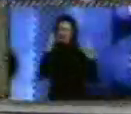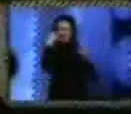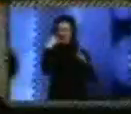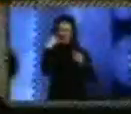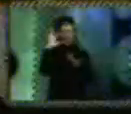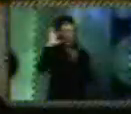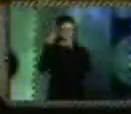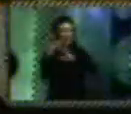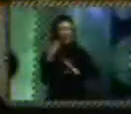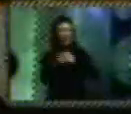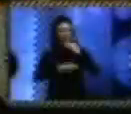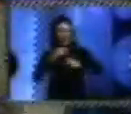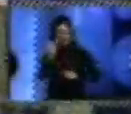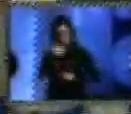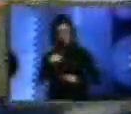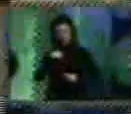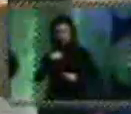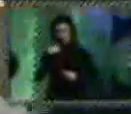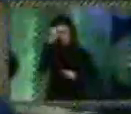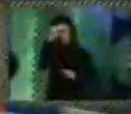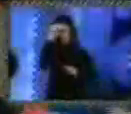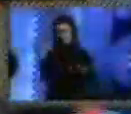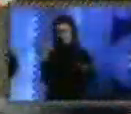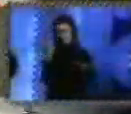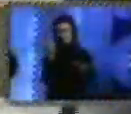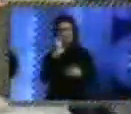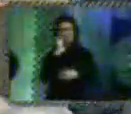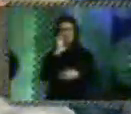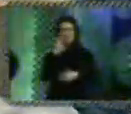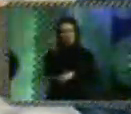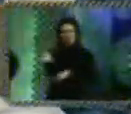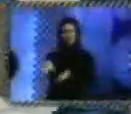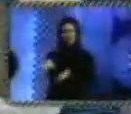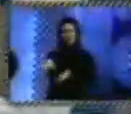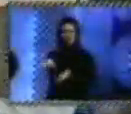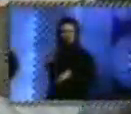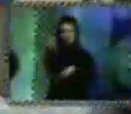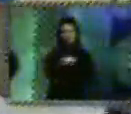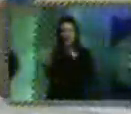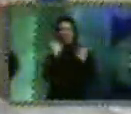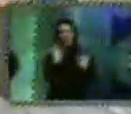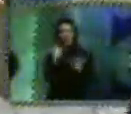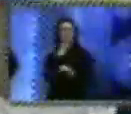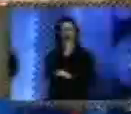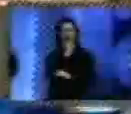Un pedazo, pedazo, mariposo. Pero ustedes son mariquitas condenadas.